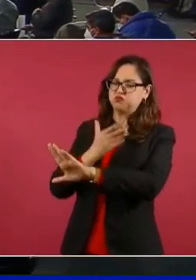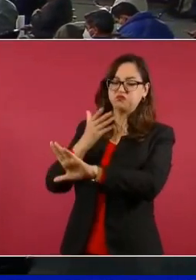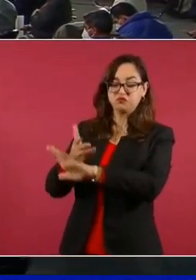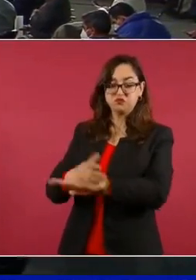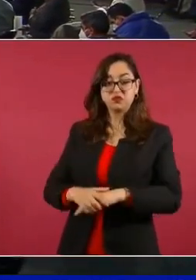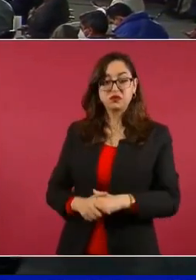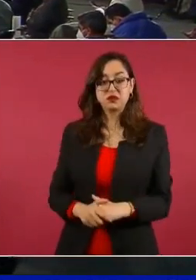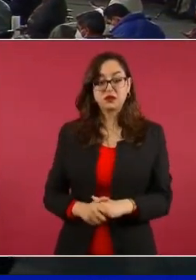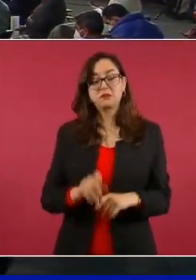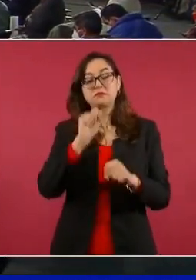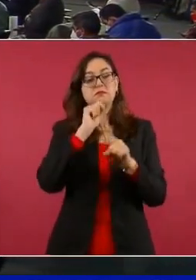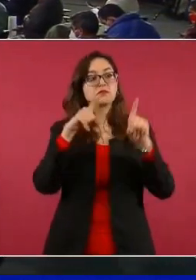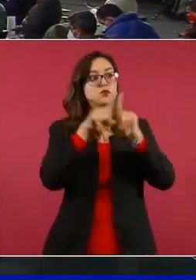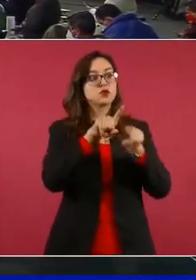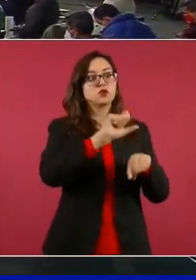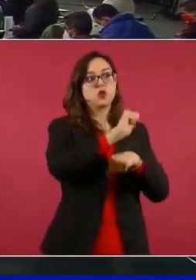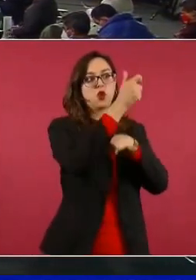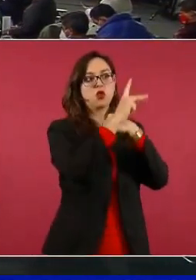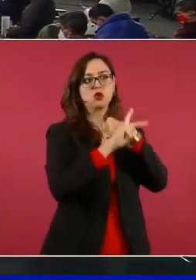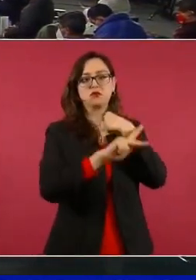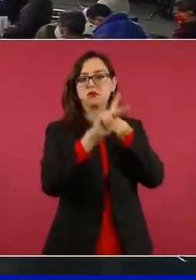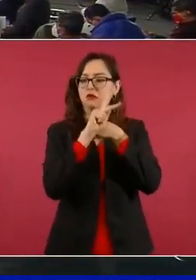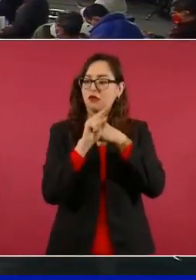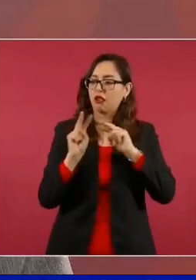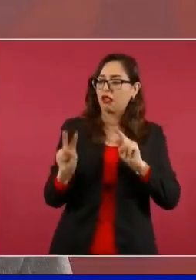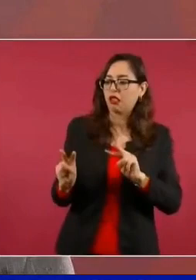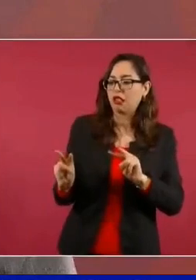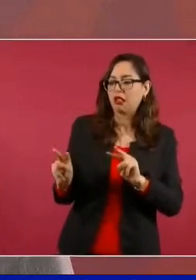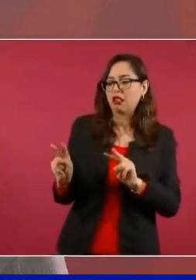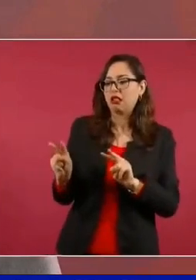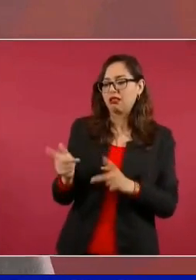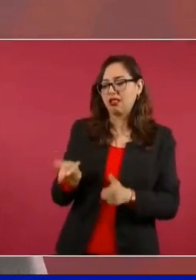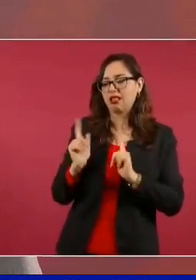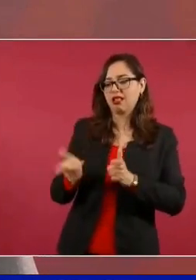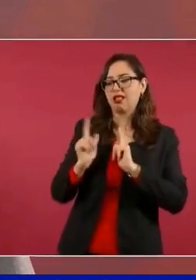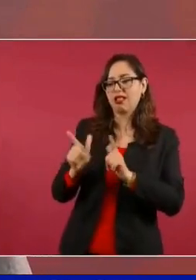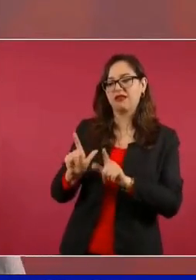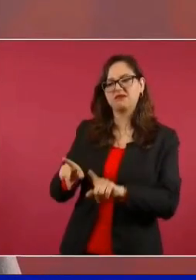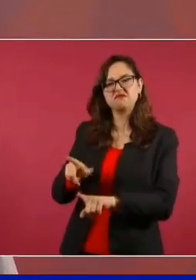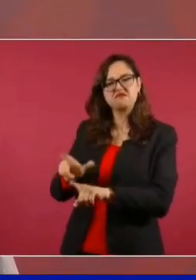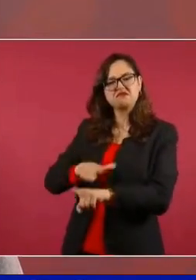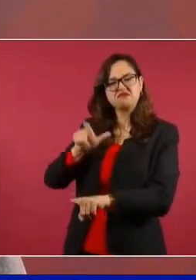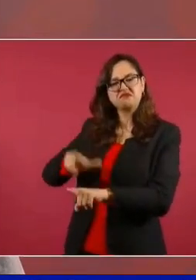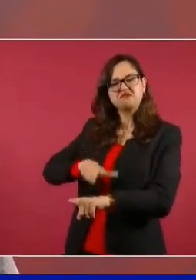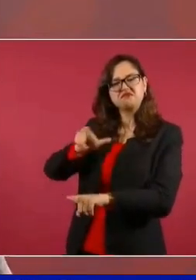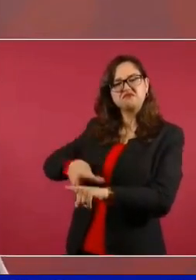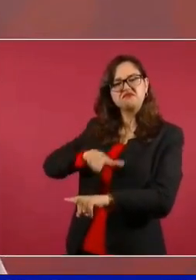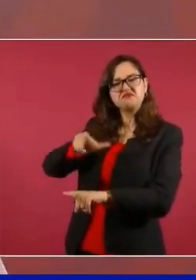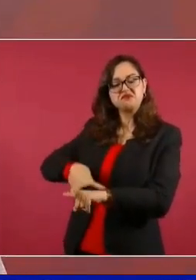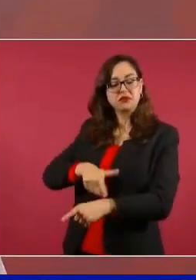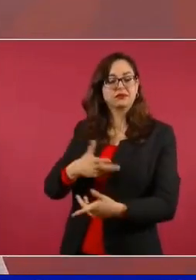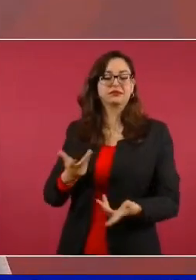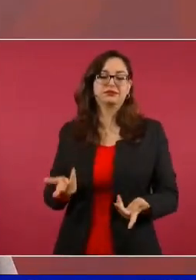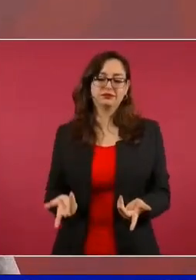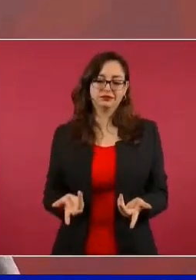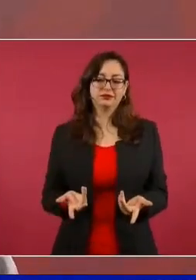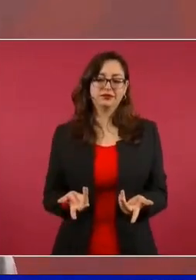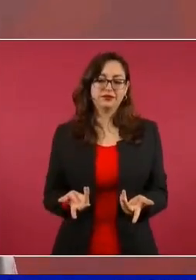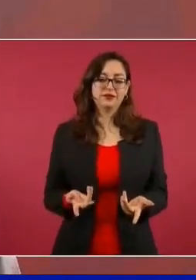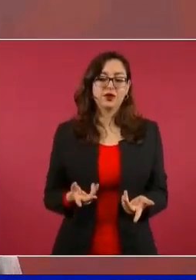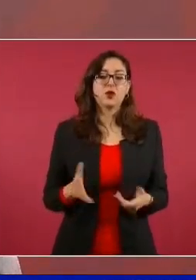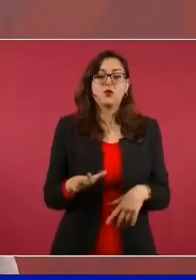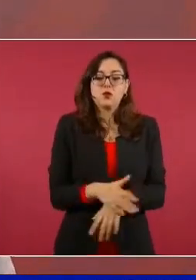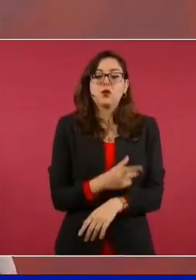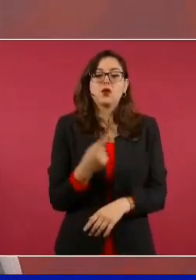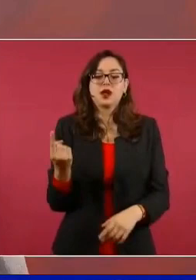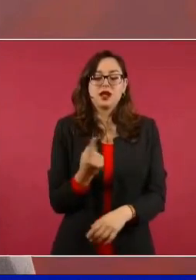hasta los extranjeros que quisieran que tuviésemos fuerzas